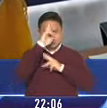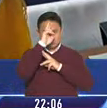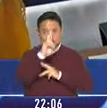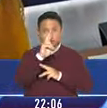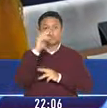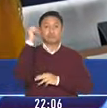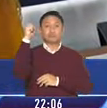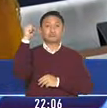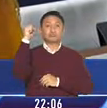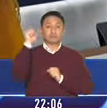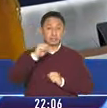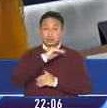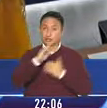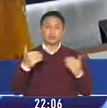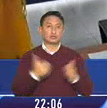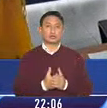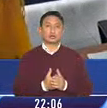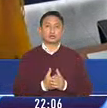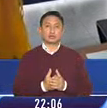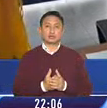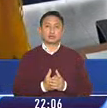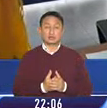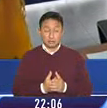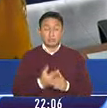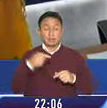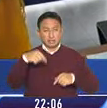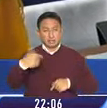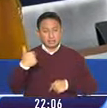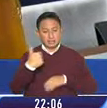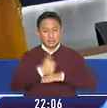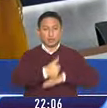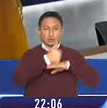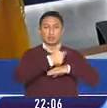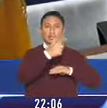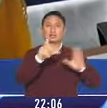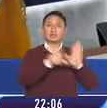derechos se deben respetar, y que existen autoridades y que existen leyes y que las leyes deben